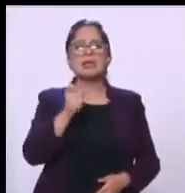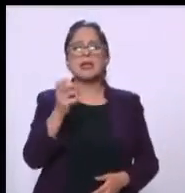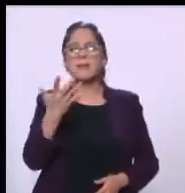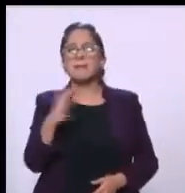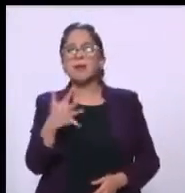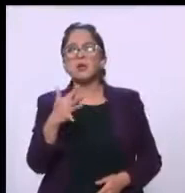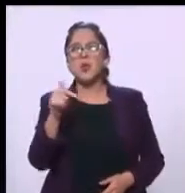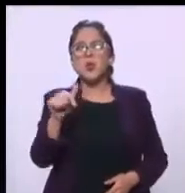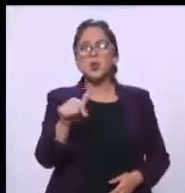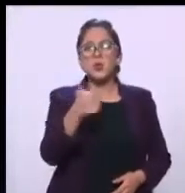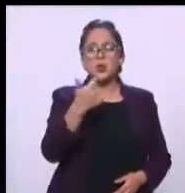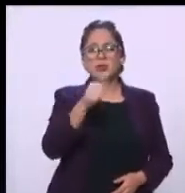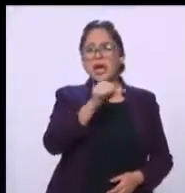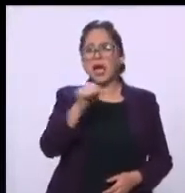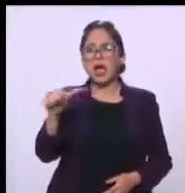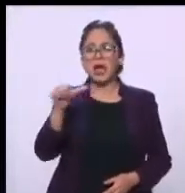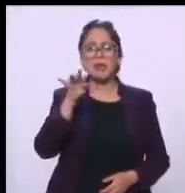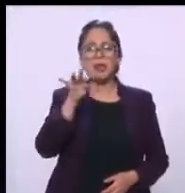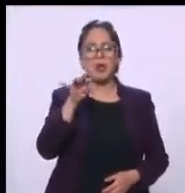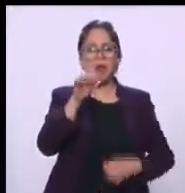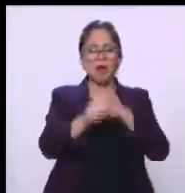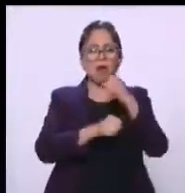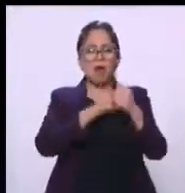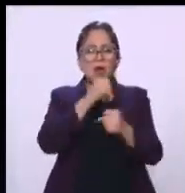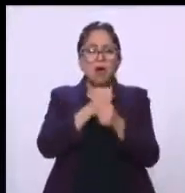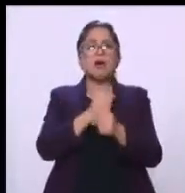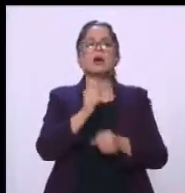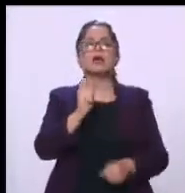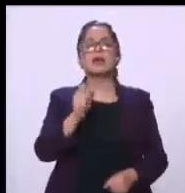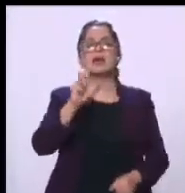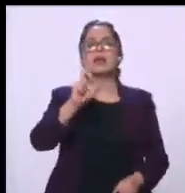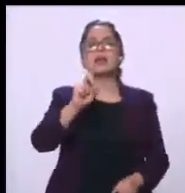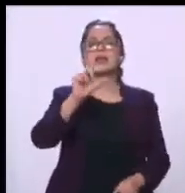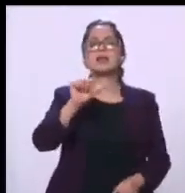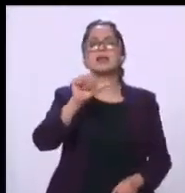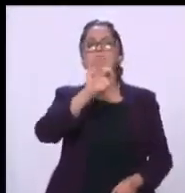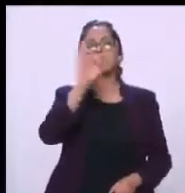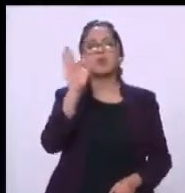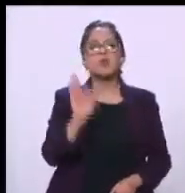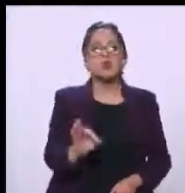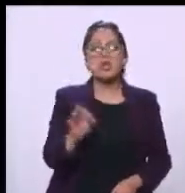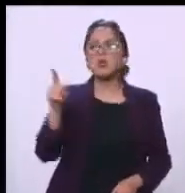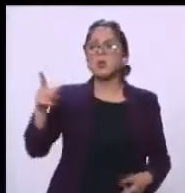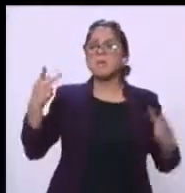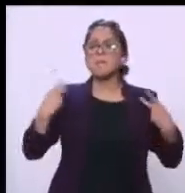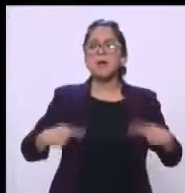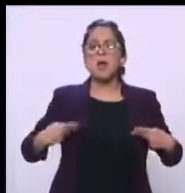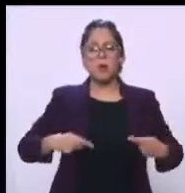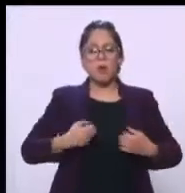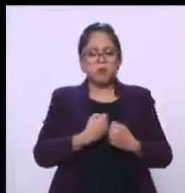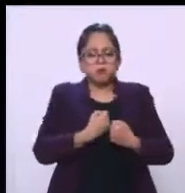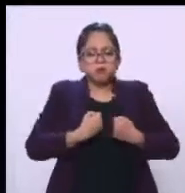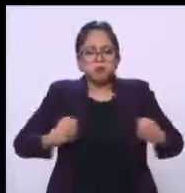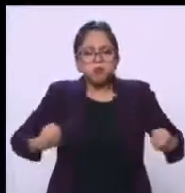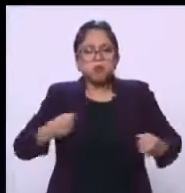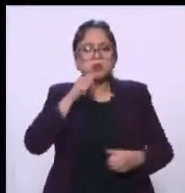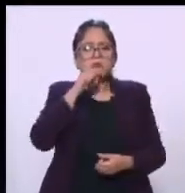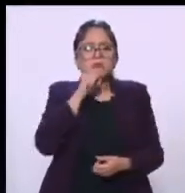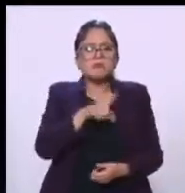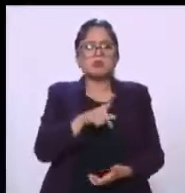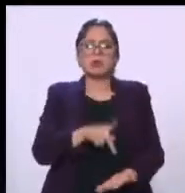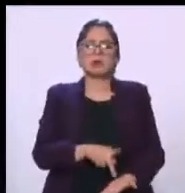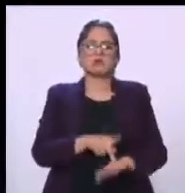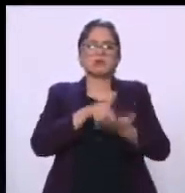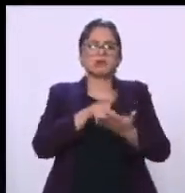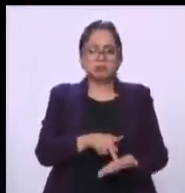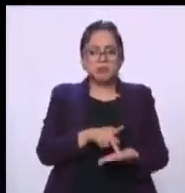12 a 19 años, el 36% tiene problemas de sobrepeso y obesidad, que es un factor de riesgo.